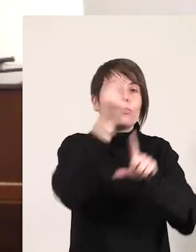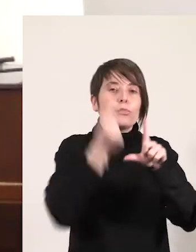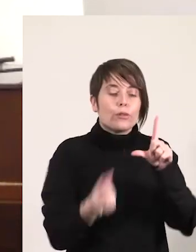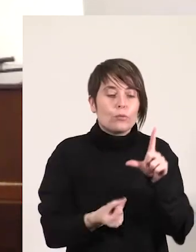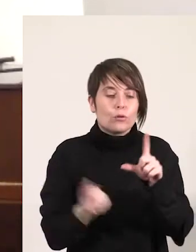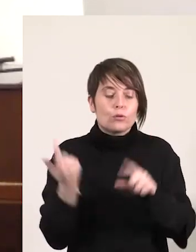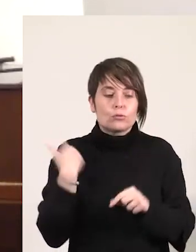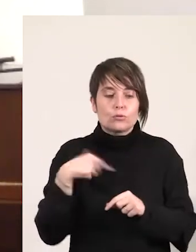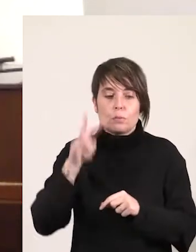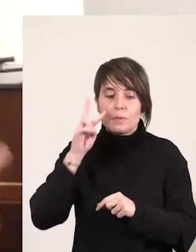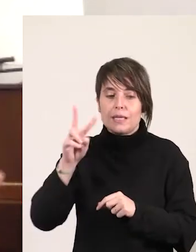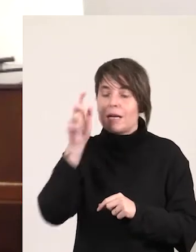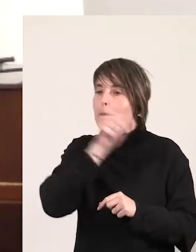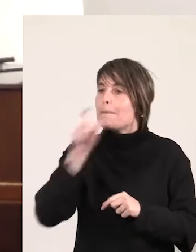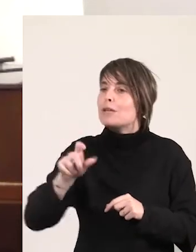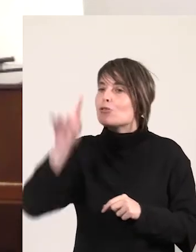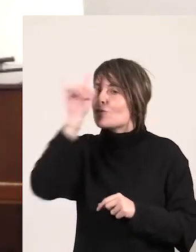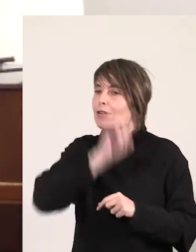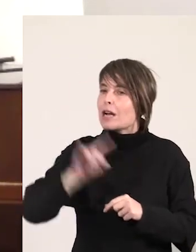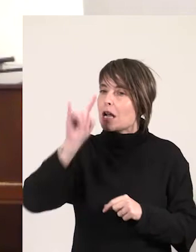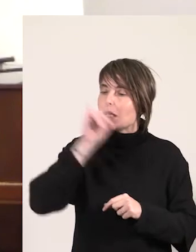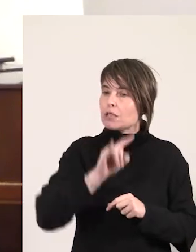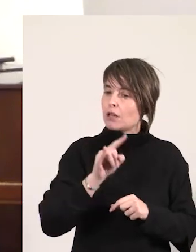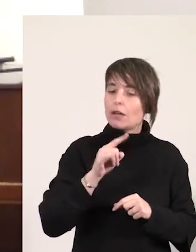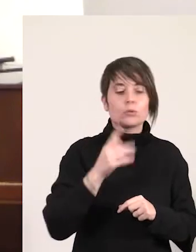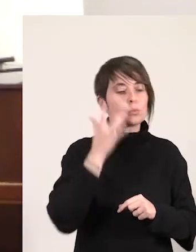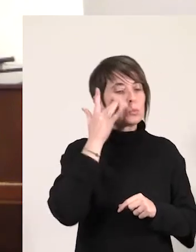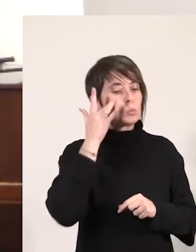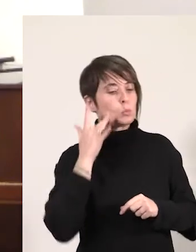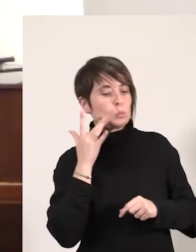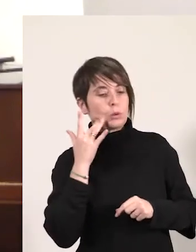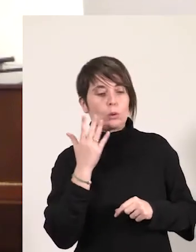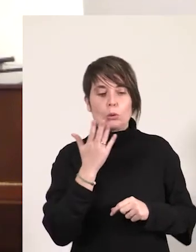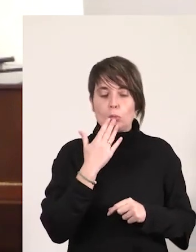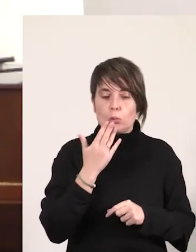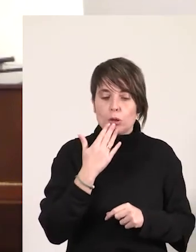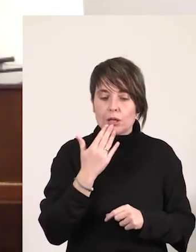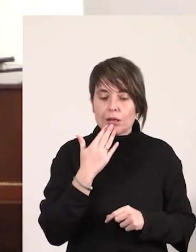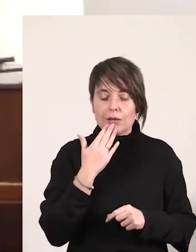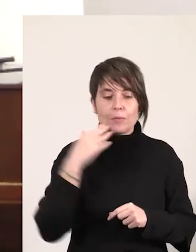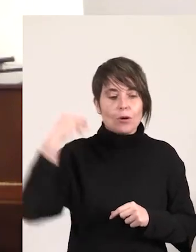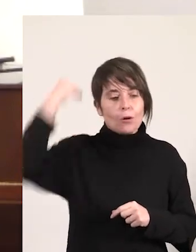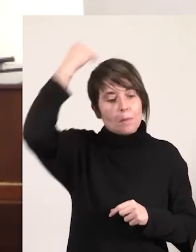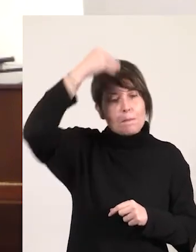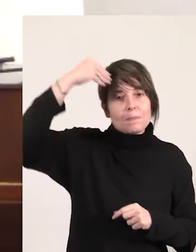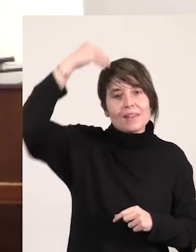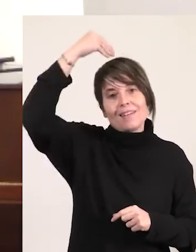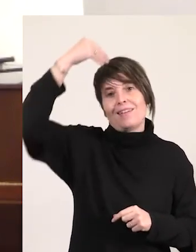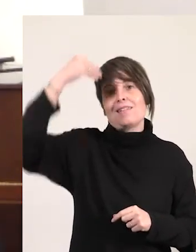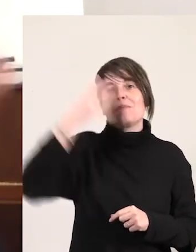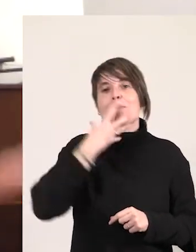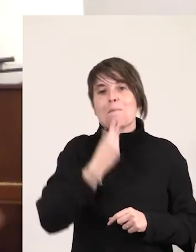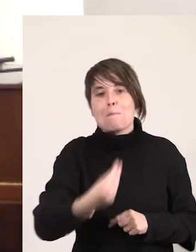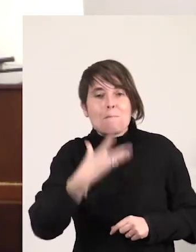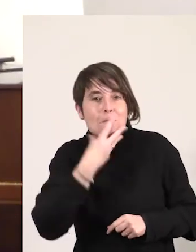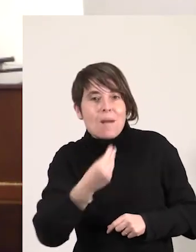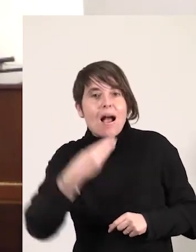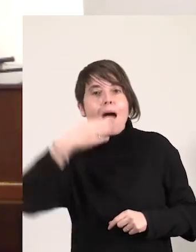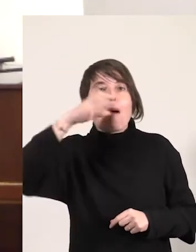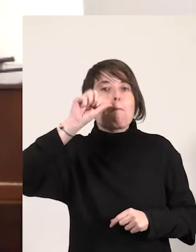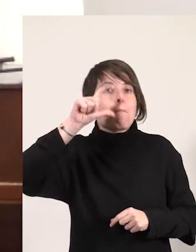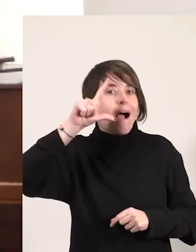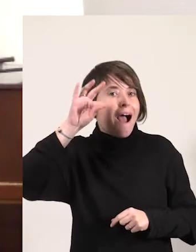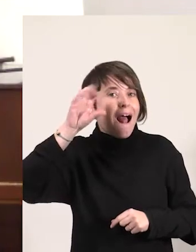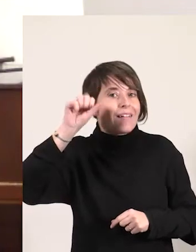en las representaciones que hay en los cuadros, pues se veía a personas negras con muchísima dignidad, ¿no? Normalmente hablo de Baltasar,